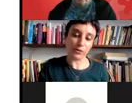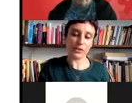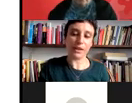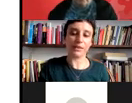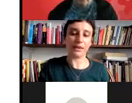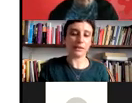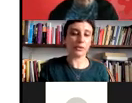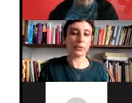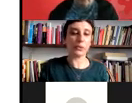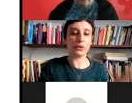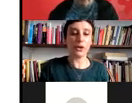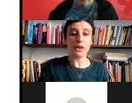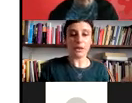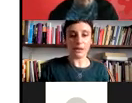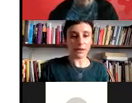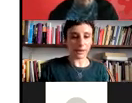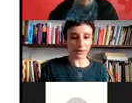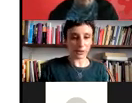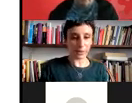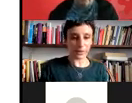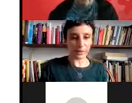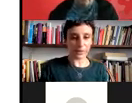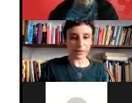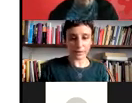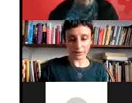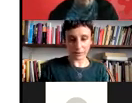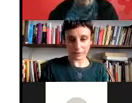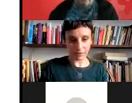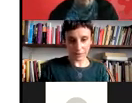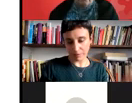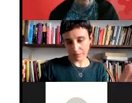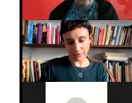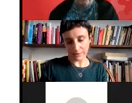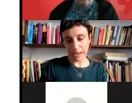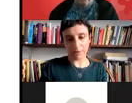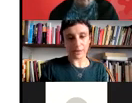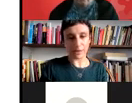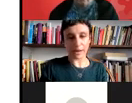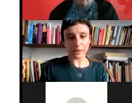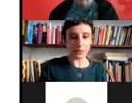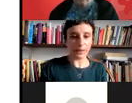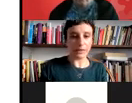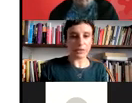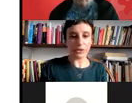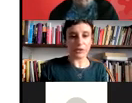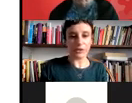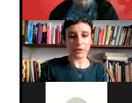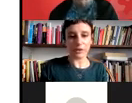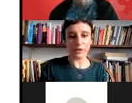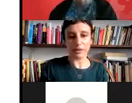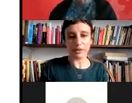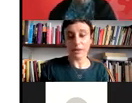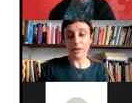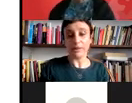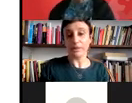sus profesionales están haciendo el curso, y anteriormente acaba de terminar la segunda edición